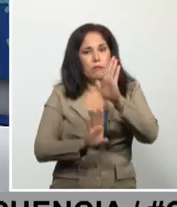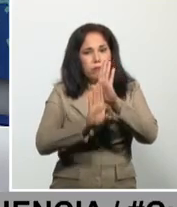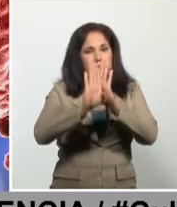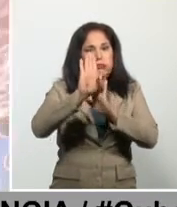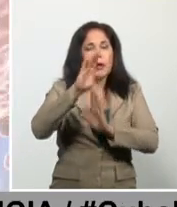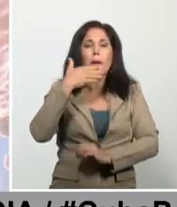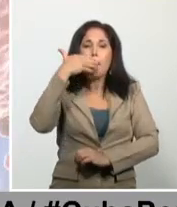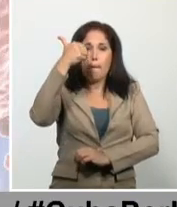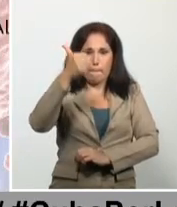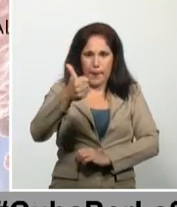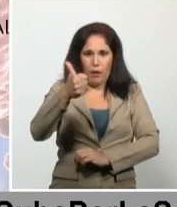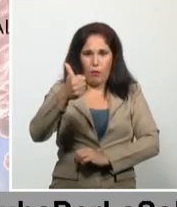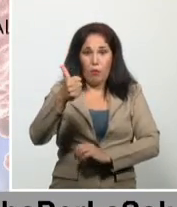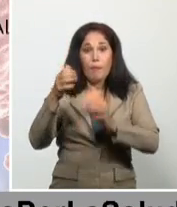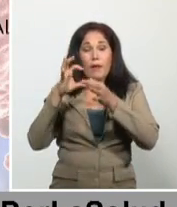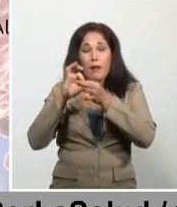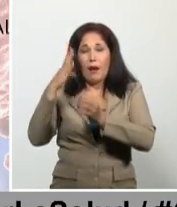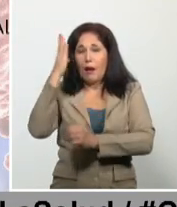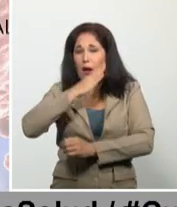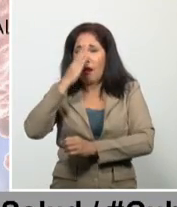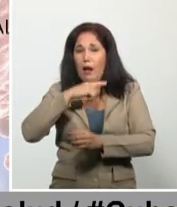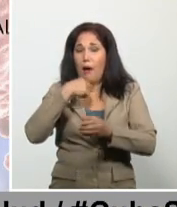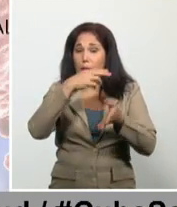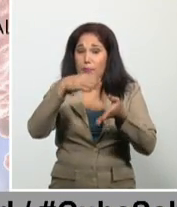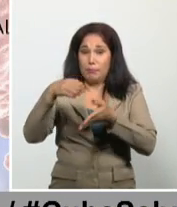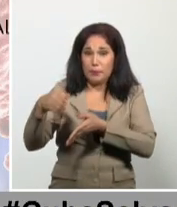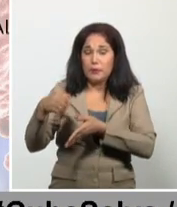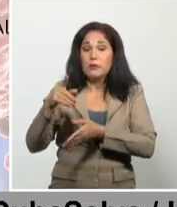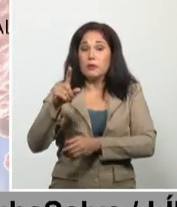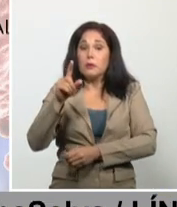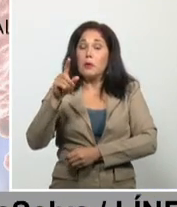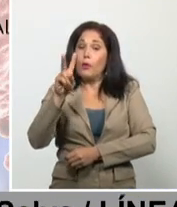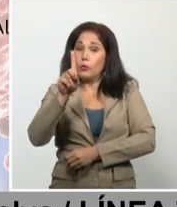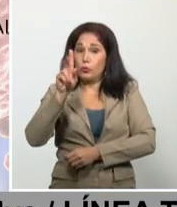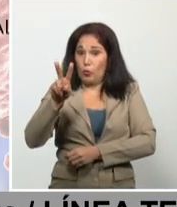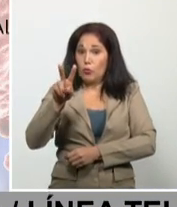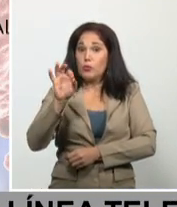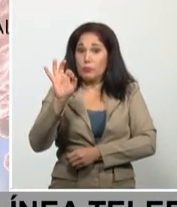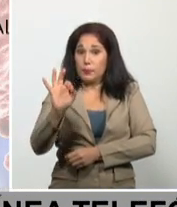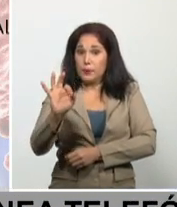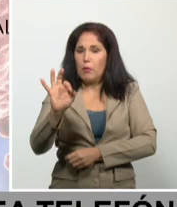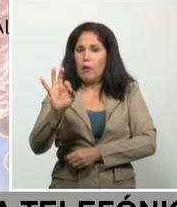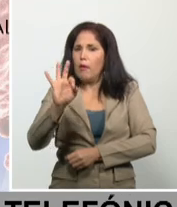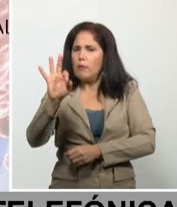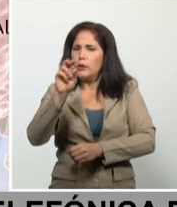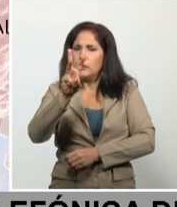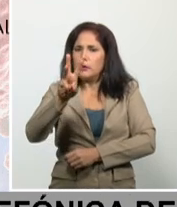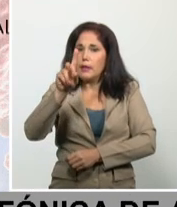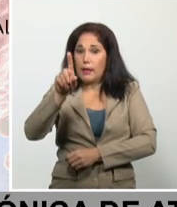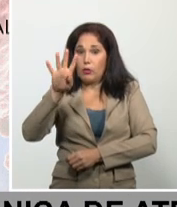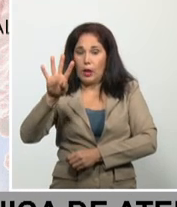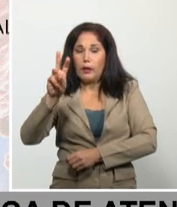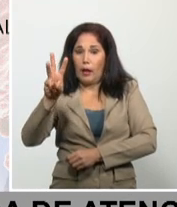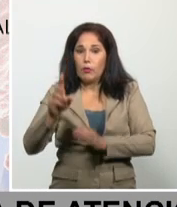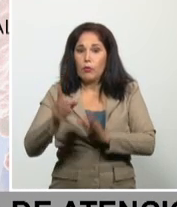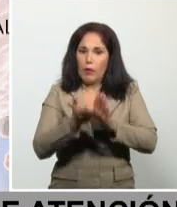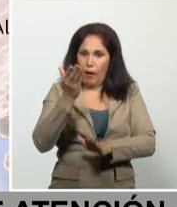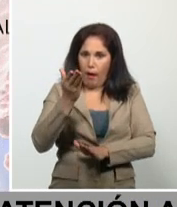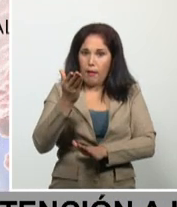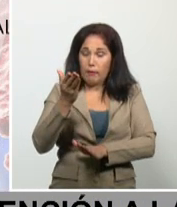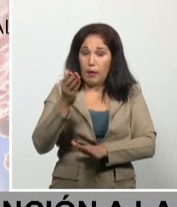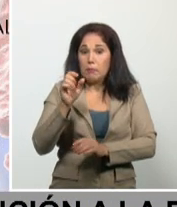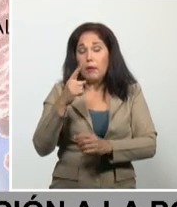estable, se reportan 21 fallecidos, 2 evacuados y se acumulan 132 altas. La buena noticia